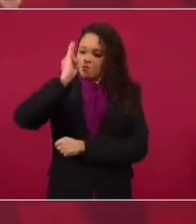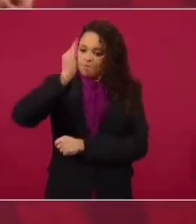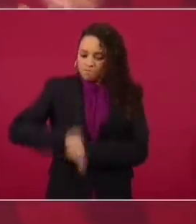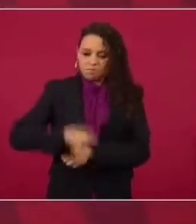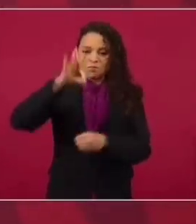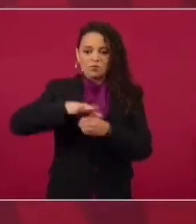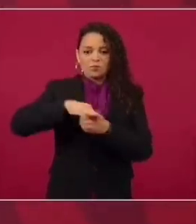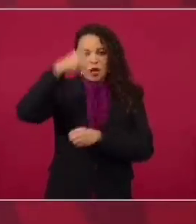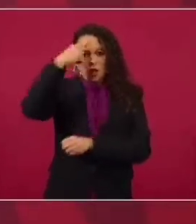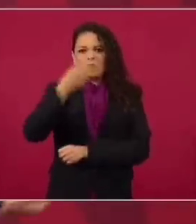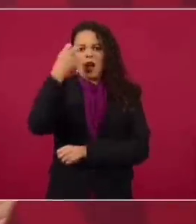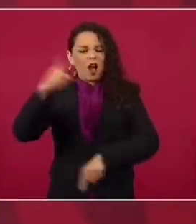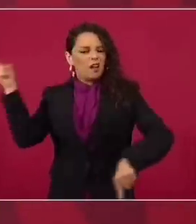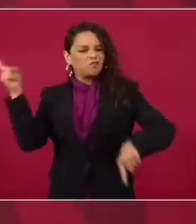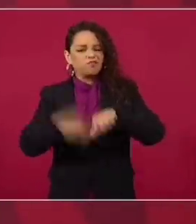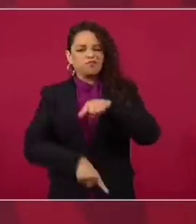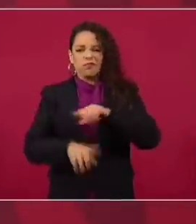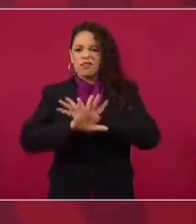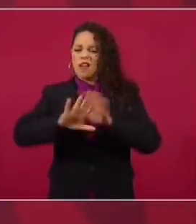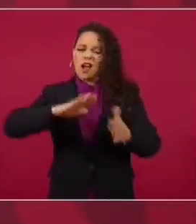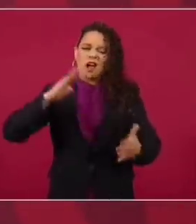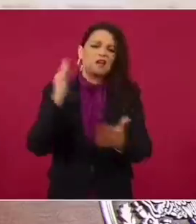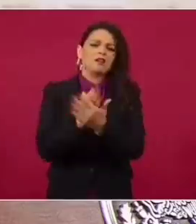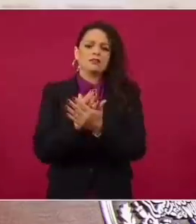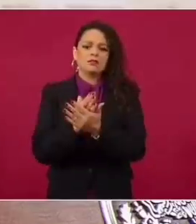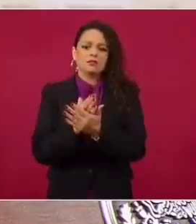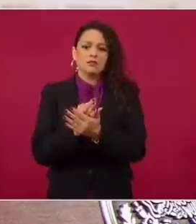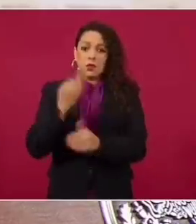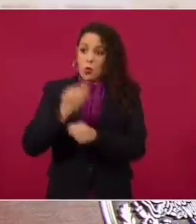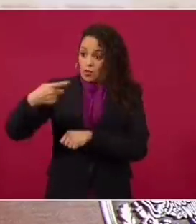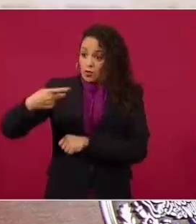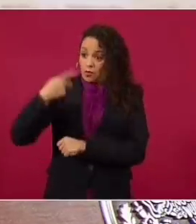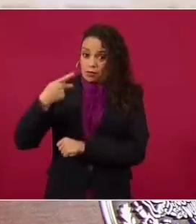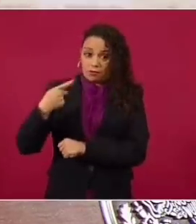preguntando sobre la relación con España,